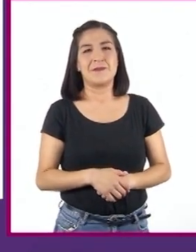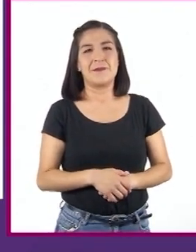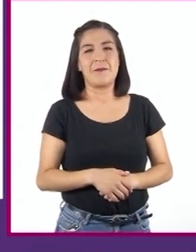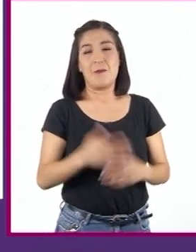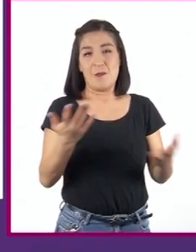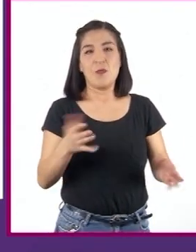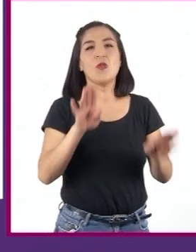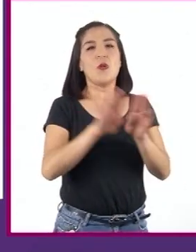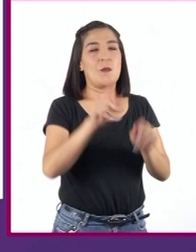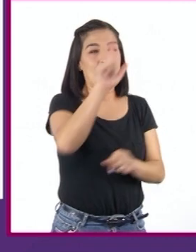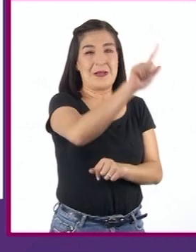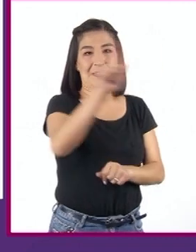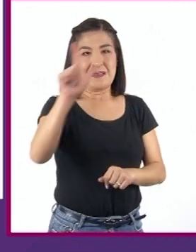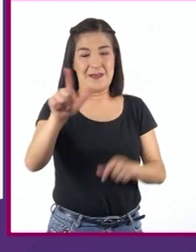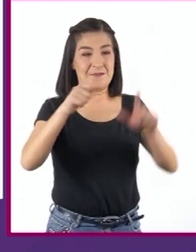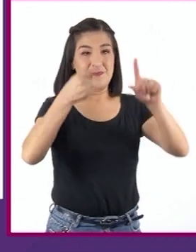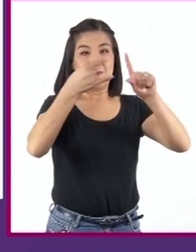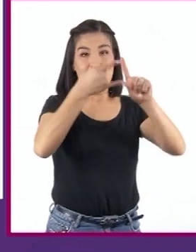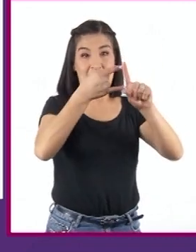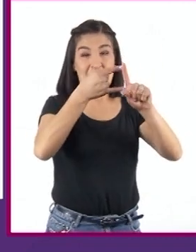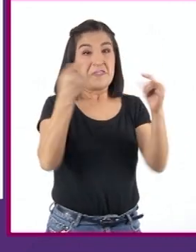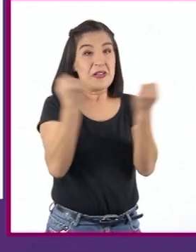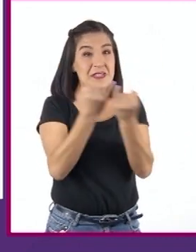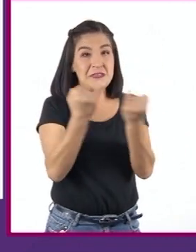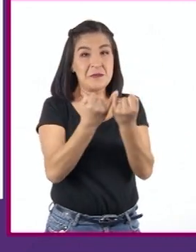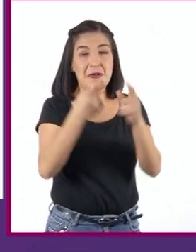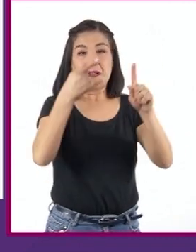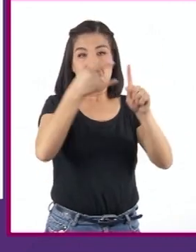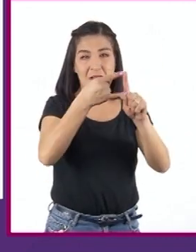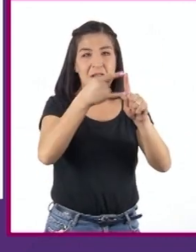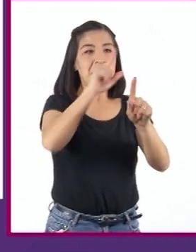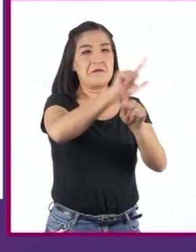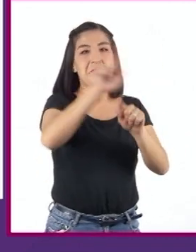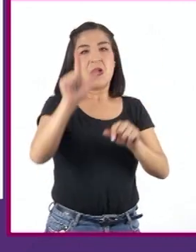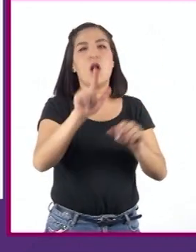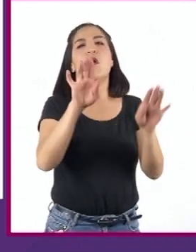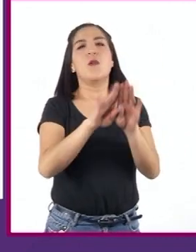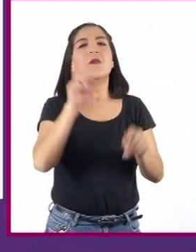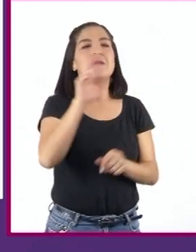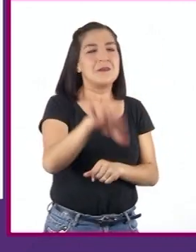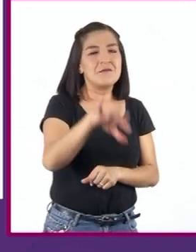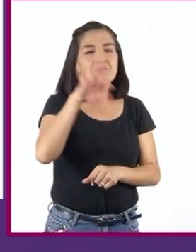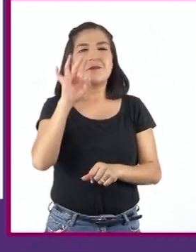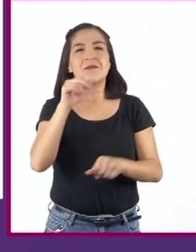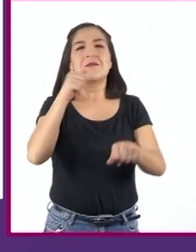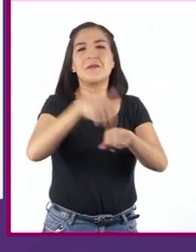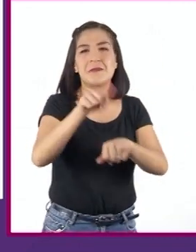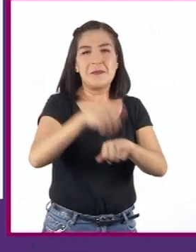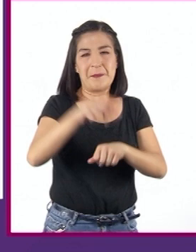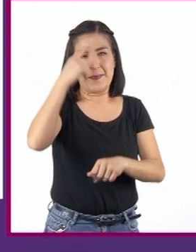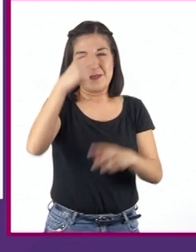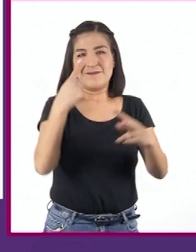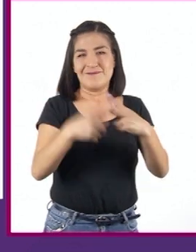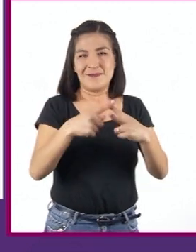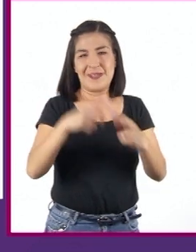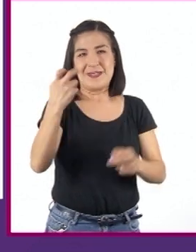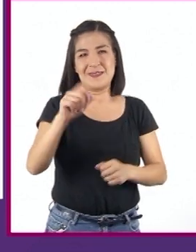Puesto que los lados del cuadrado son iguales, nos basta con hallar la medida de uno de ellos para calcular su